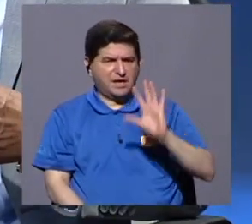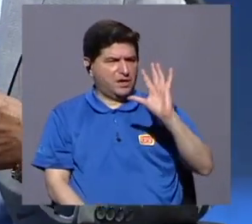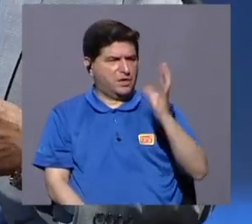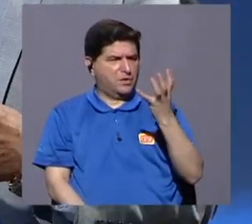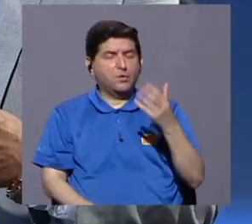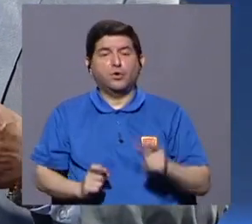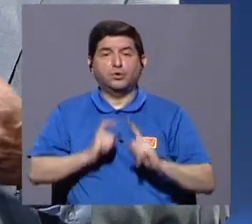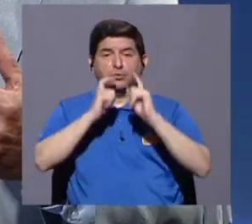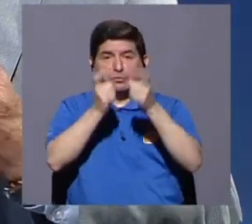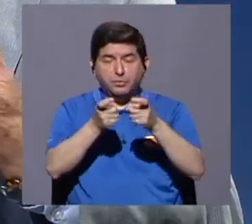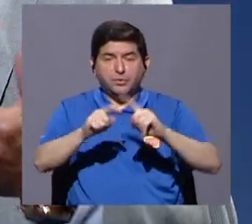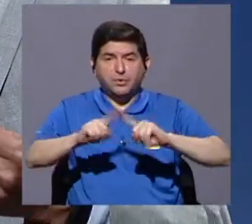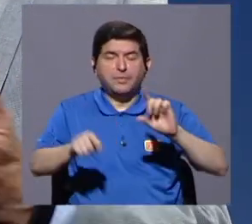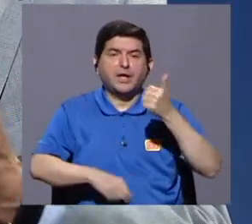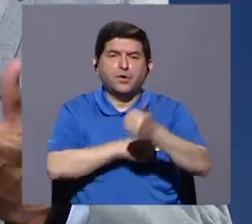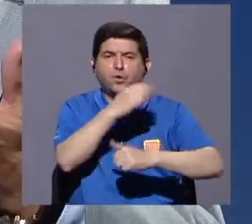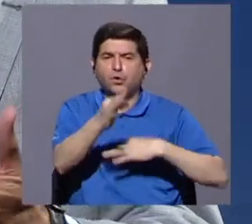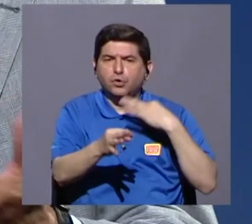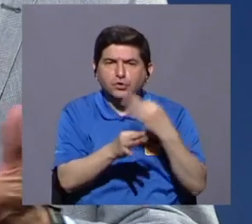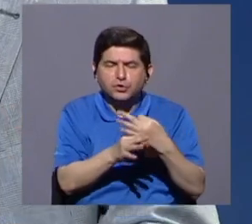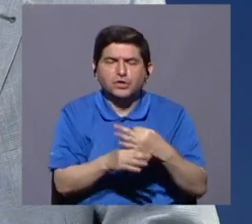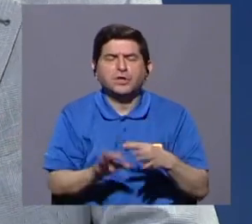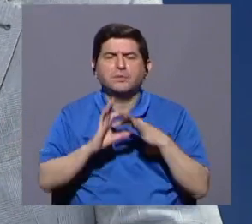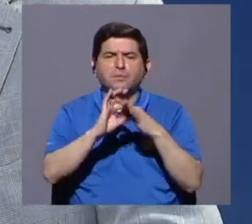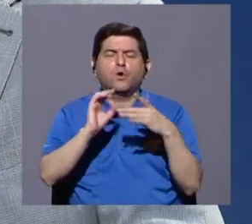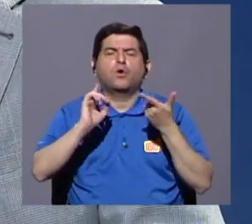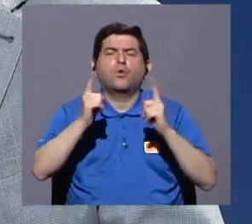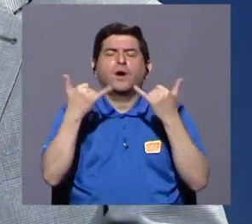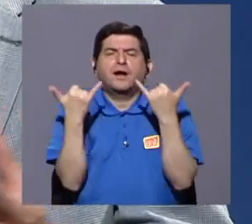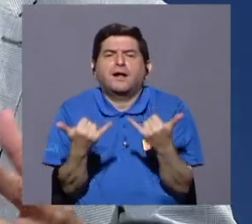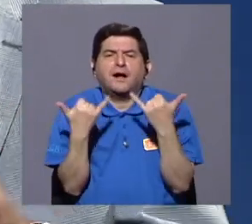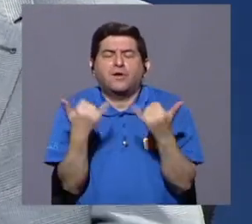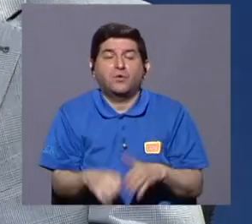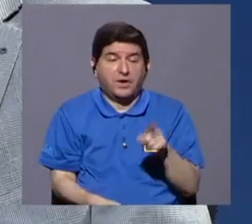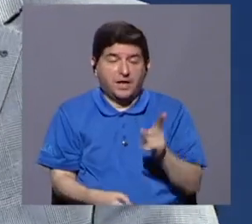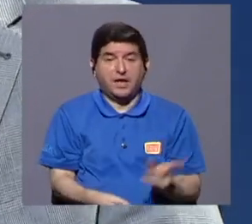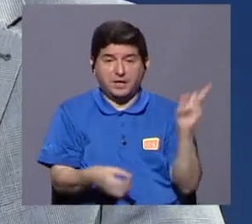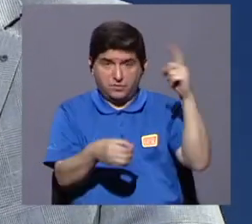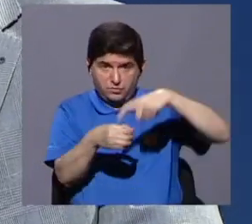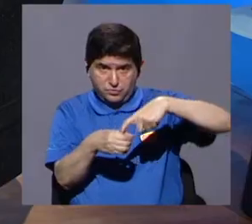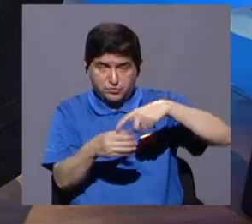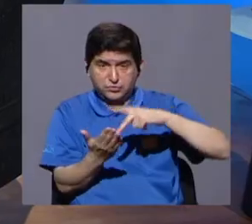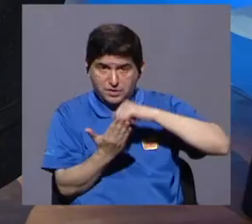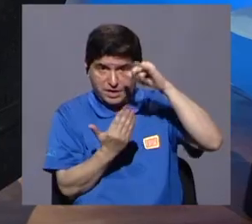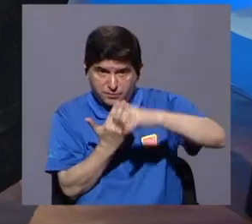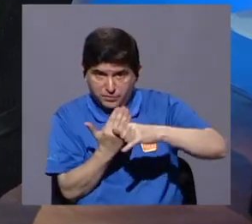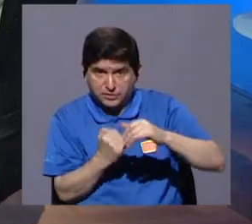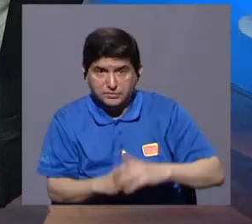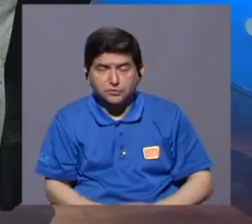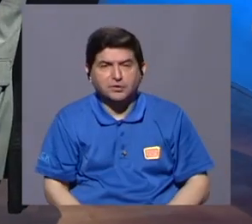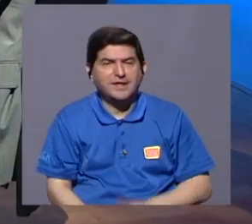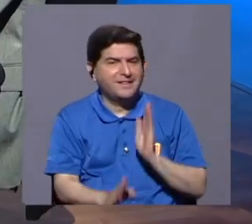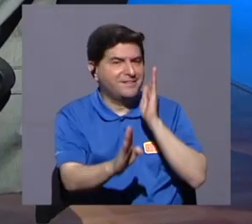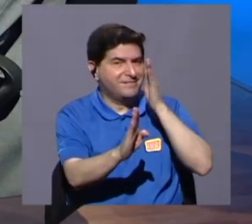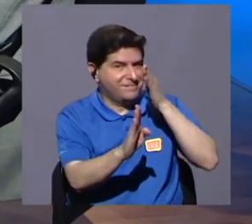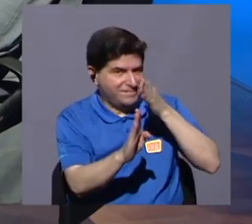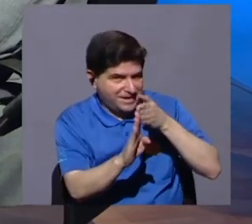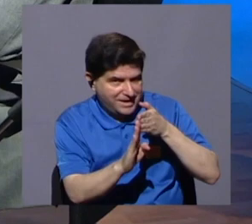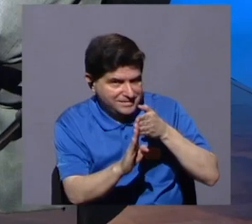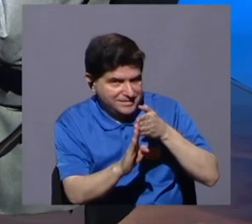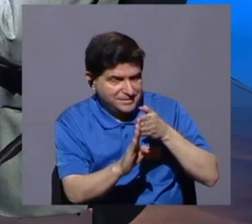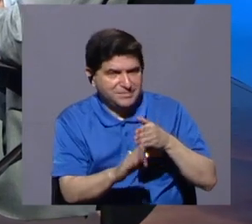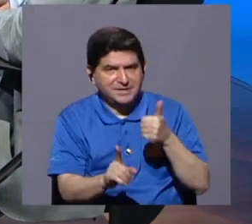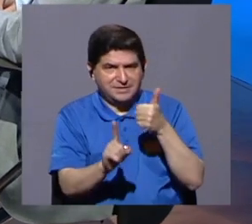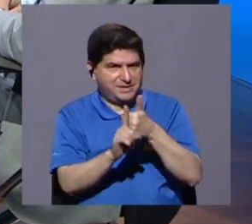telescopio pero qué otro tipo de relación mantienen con brax en este momento ellos están involucrados en el proyecto directamente como